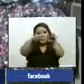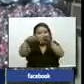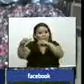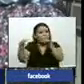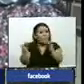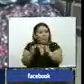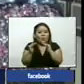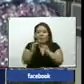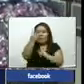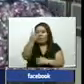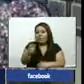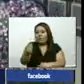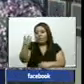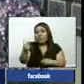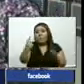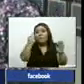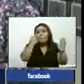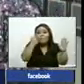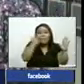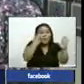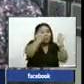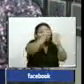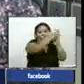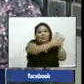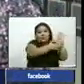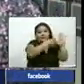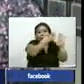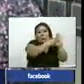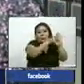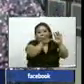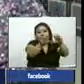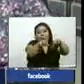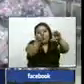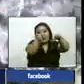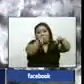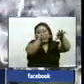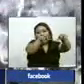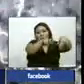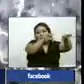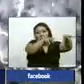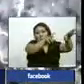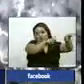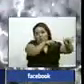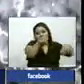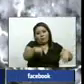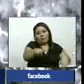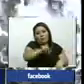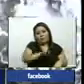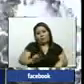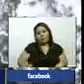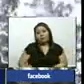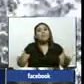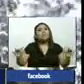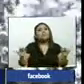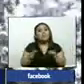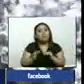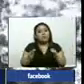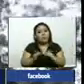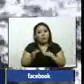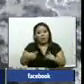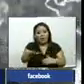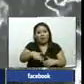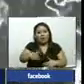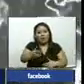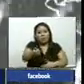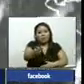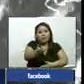días cuando vemos estas ondulaciones desplazar mucha humedad hacia nuestro territorio. También para el sector costero